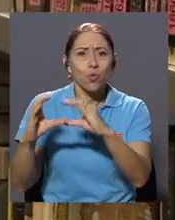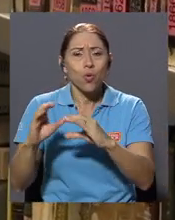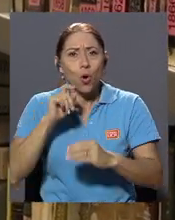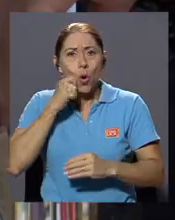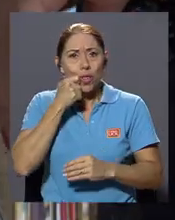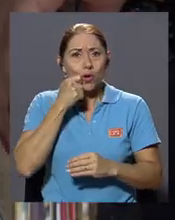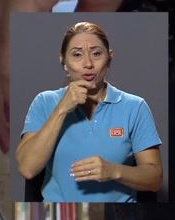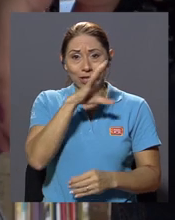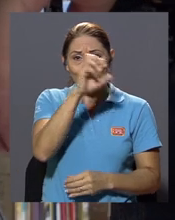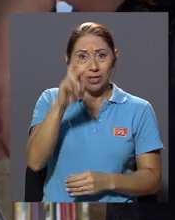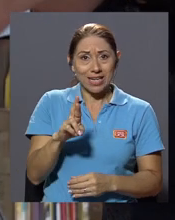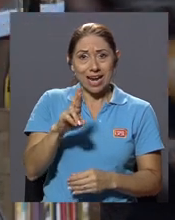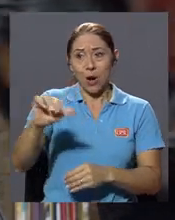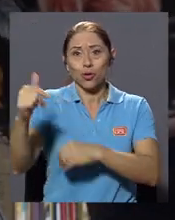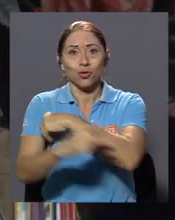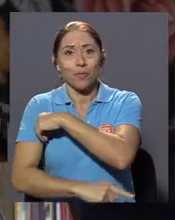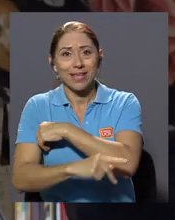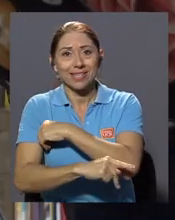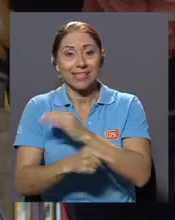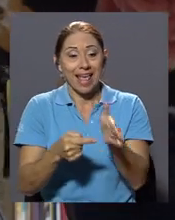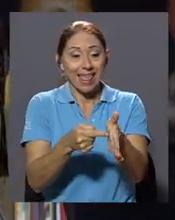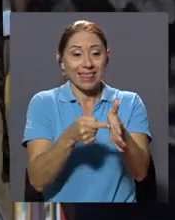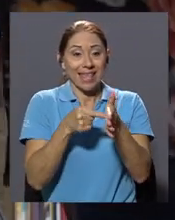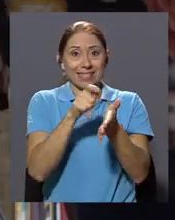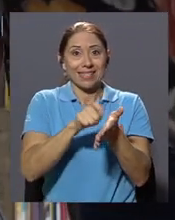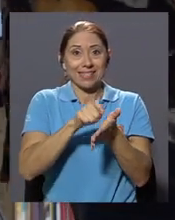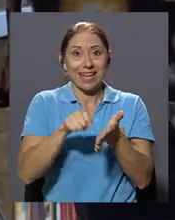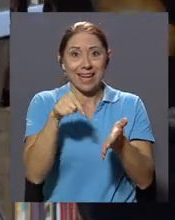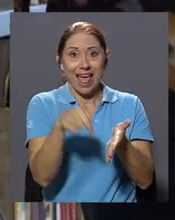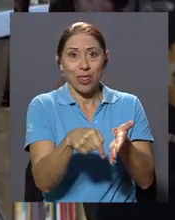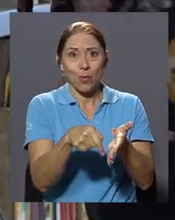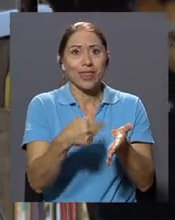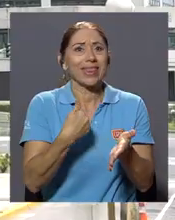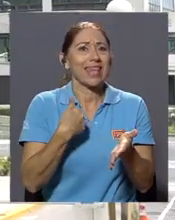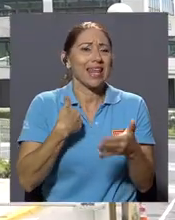otros países. La colección de tesis de grado de esta biblioteca tiene